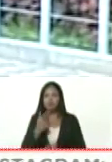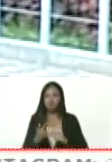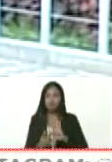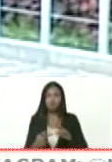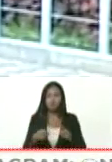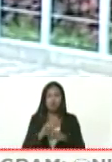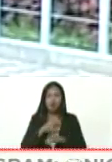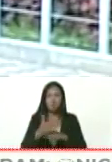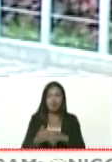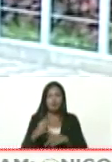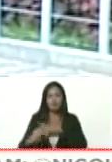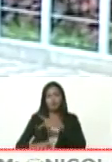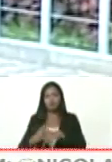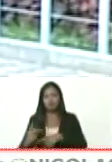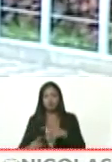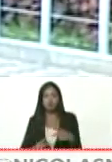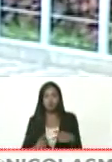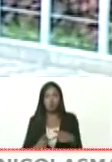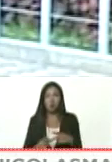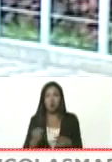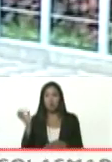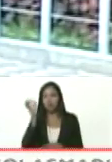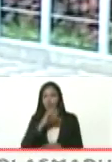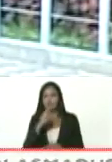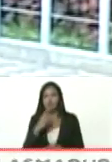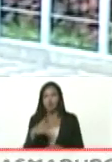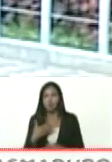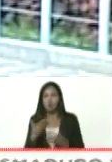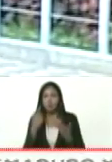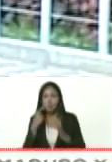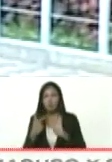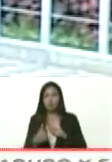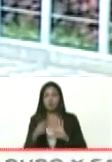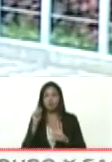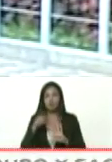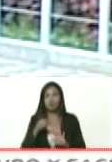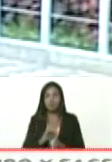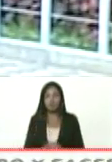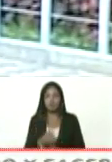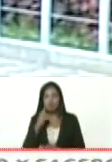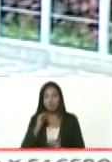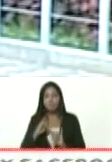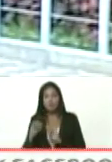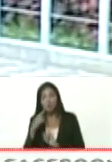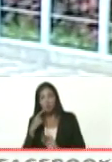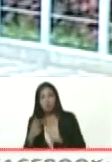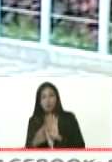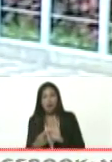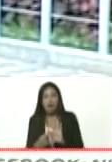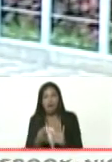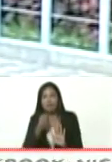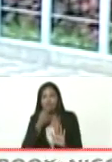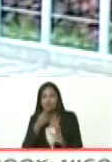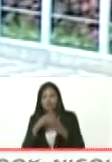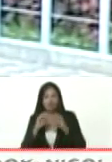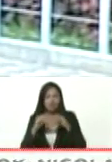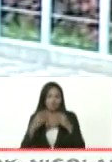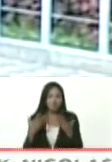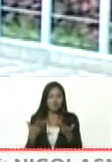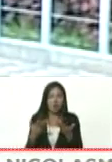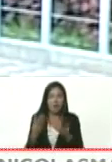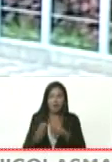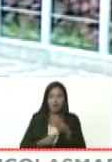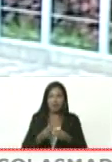el plan de producción agrícola y proteica. Para que ustedes vean el milagro que ha hecho. Todos